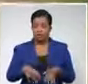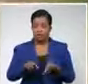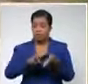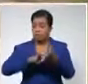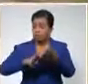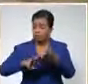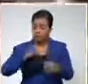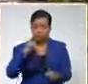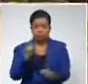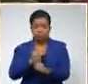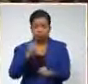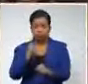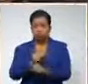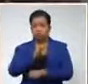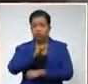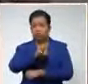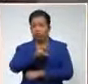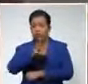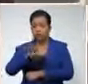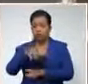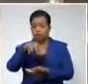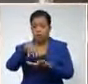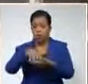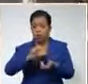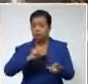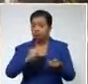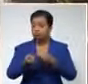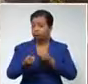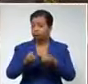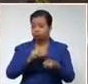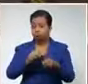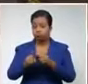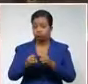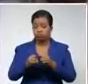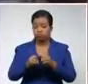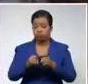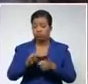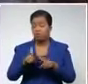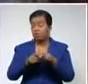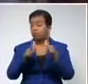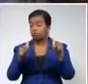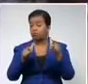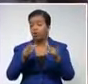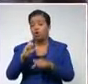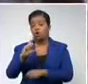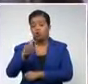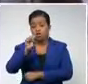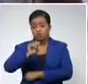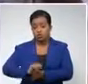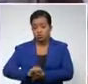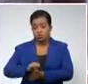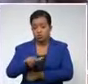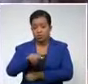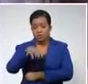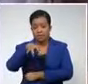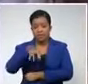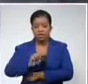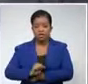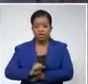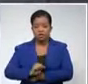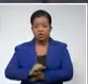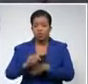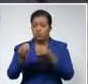en 133 controles de foco, la mayoría en Consolación del Sur y Pinar del Río, territorios que junto a San Luis y San